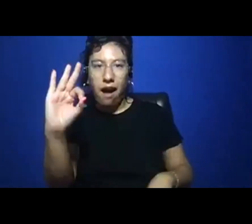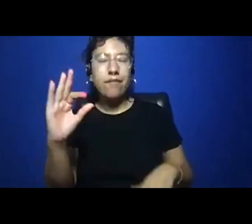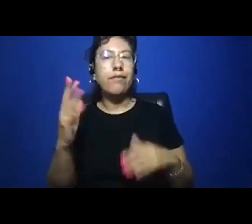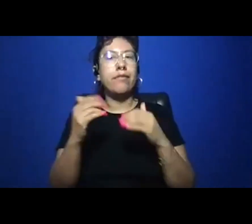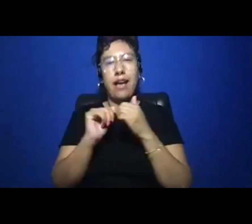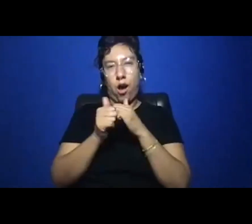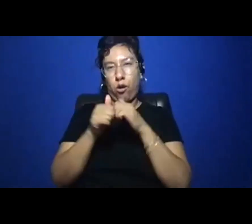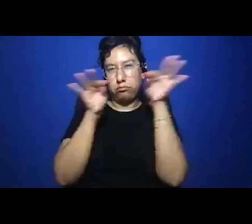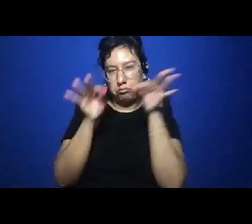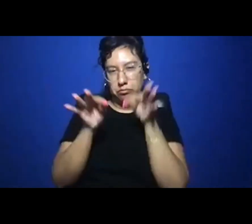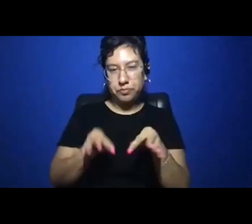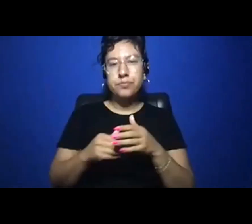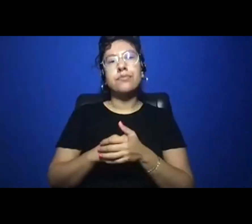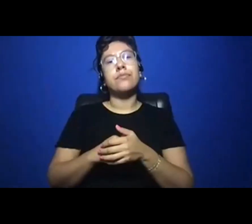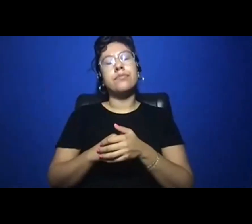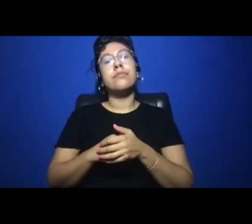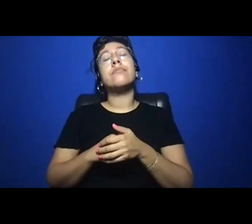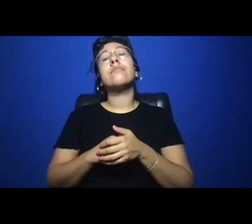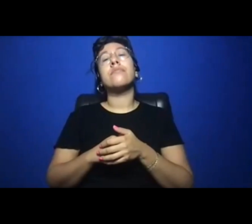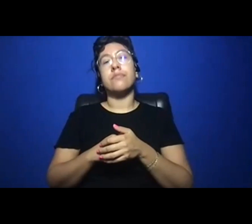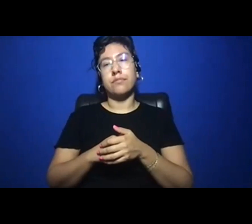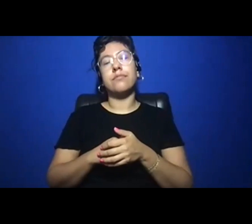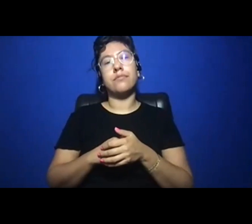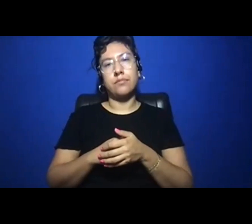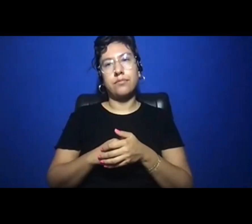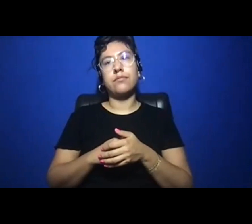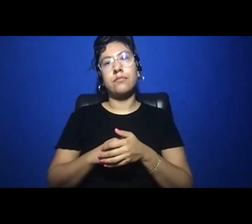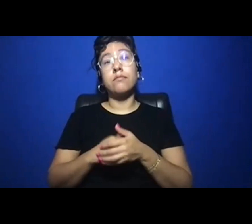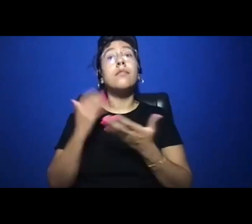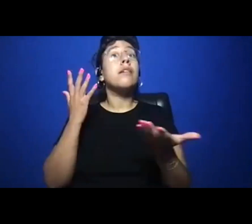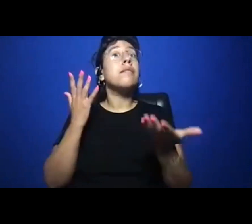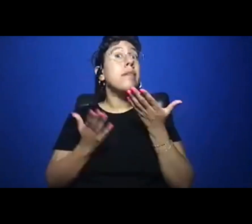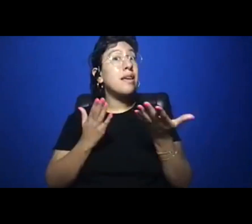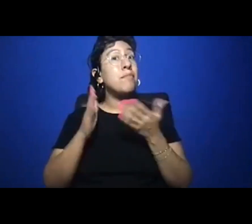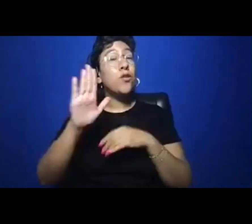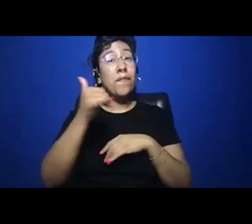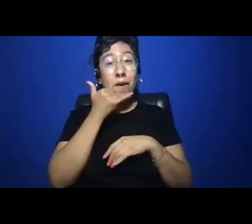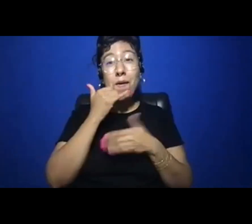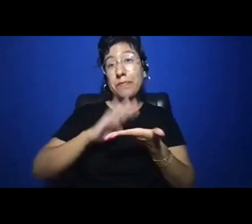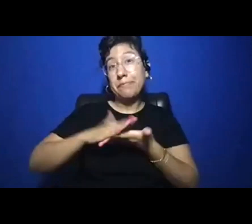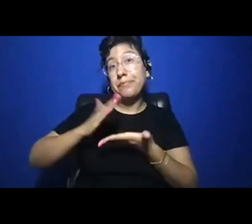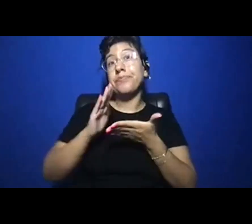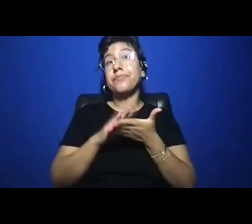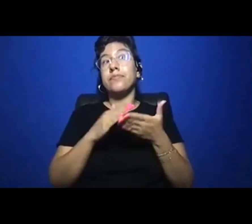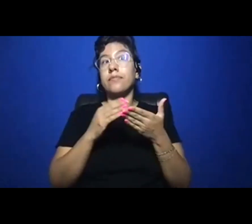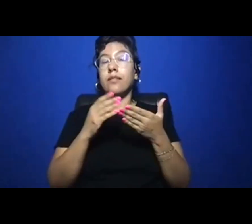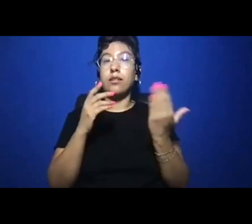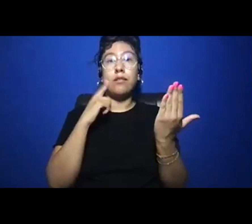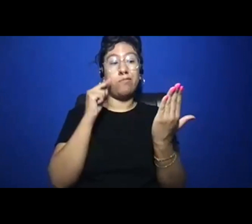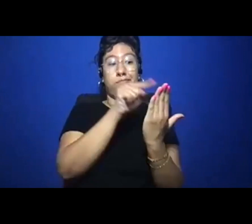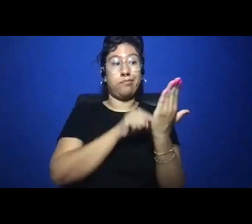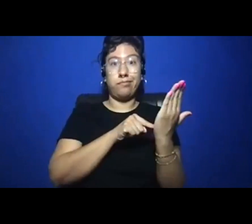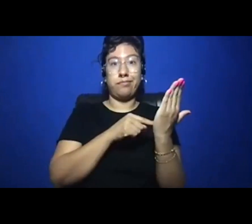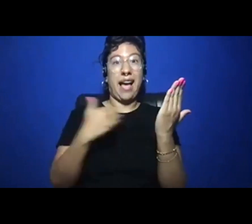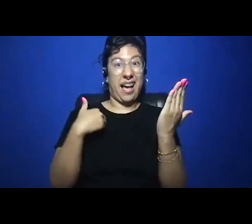Y también vamos a ver otros espacios, otros lugares donde sus dispositivos